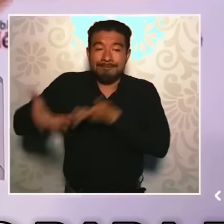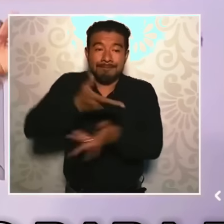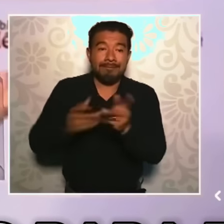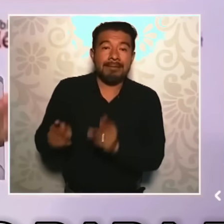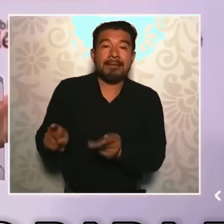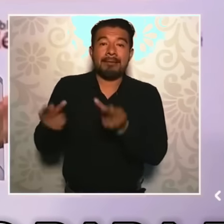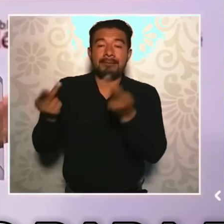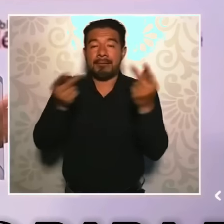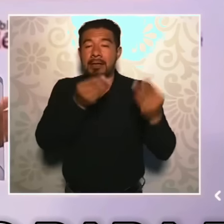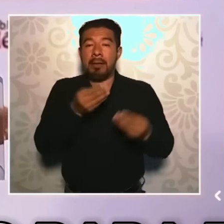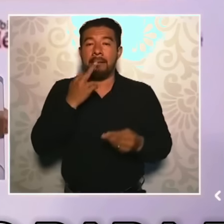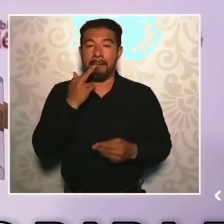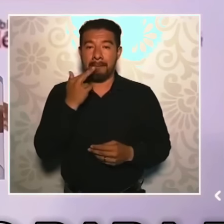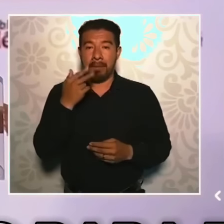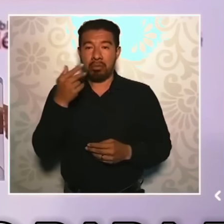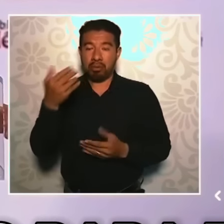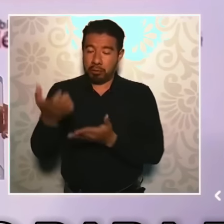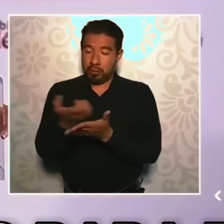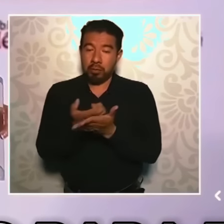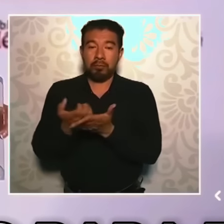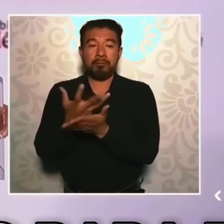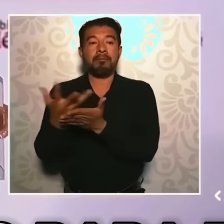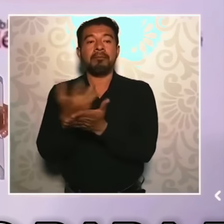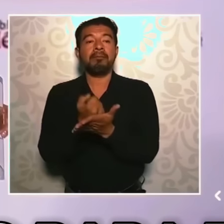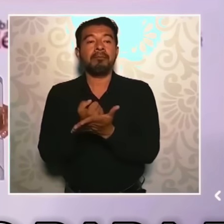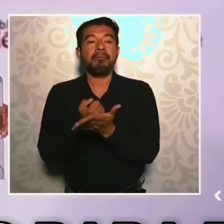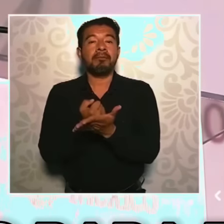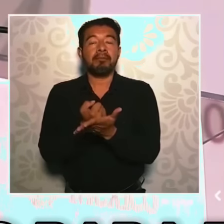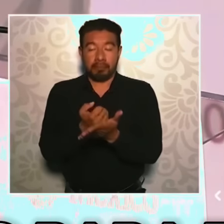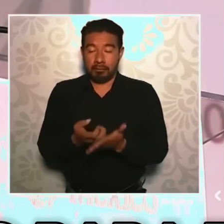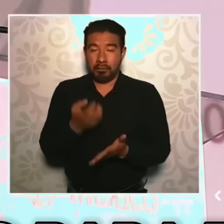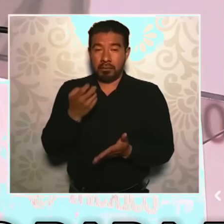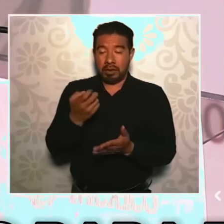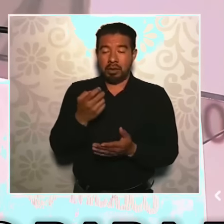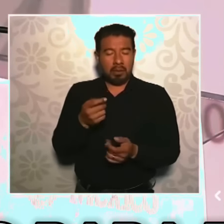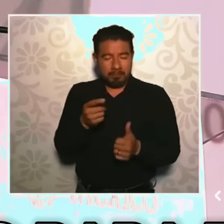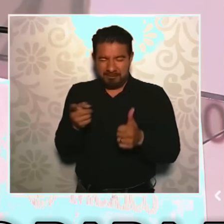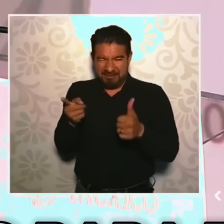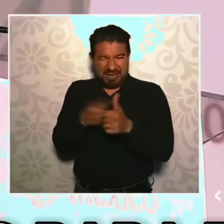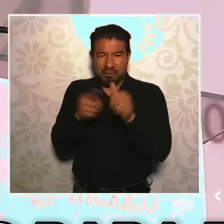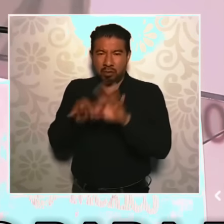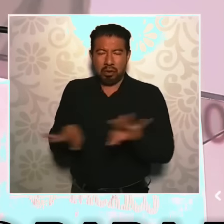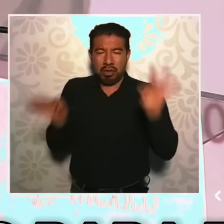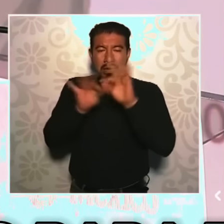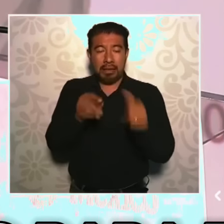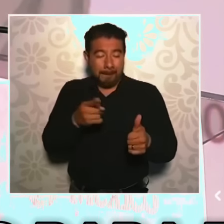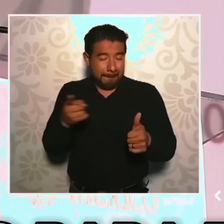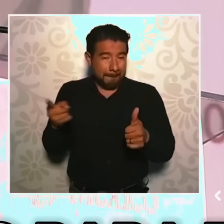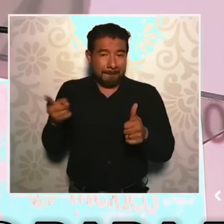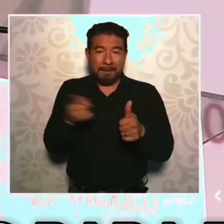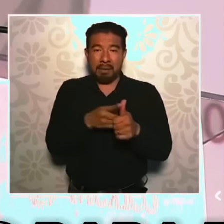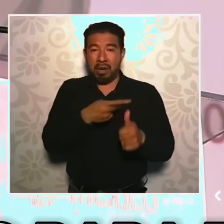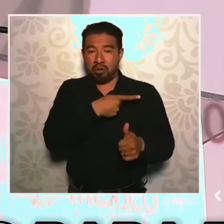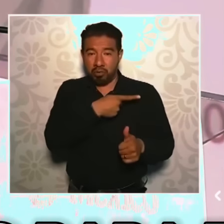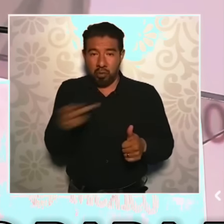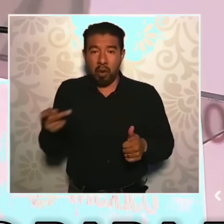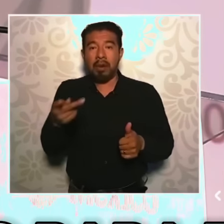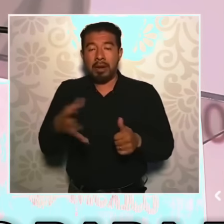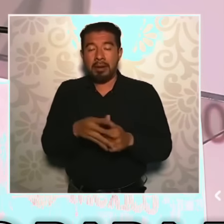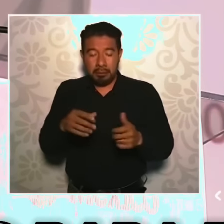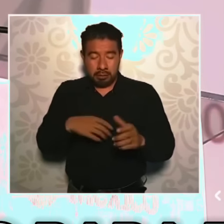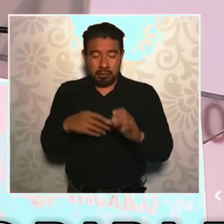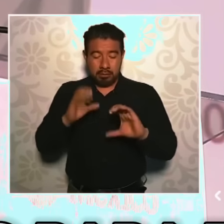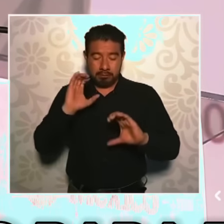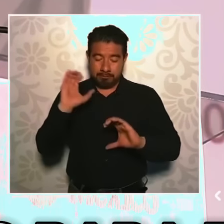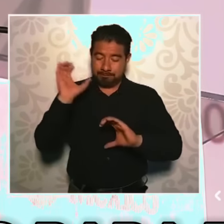le va mejor. Por eso el principio de por el bien de todos, primero los pobres, es principio también del segundo